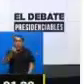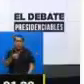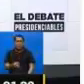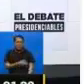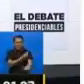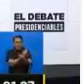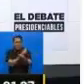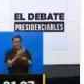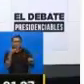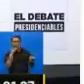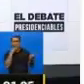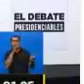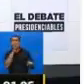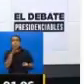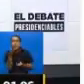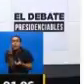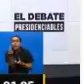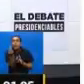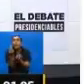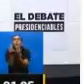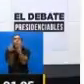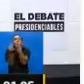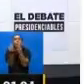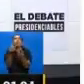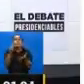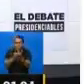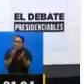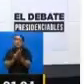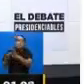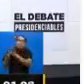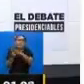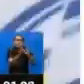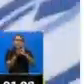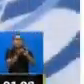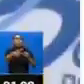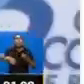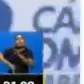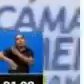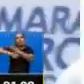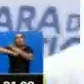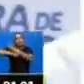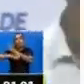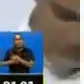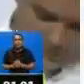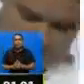corrupción y se pertenece a partidos que son verdaderas asociaciones para delinquir. Se